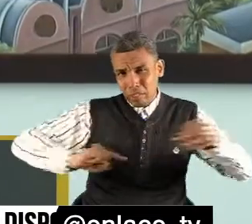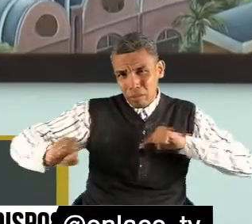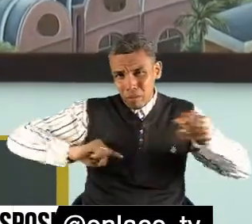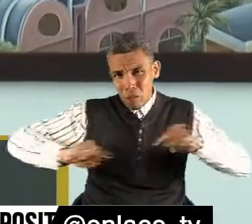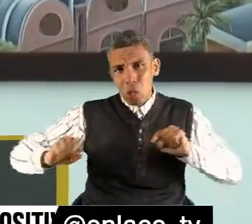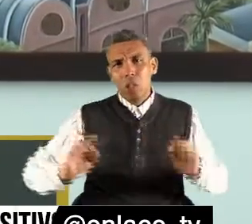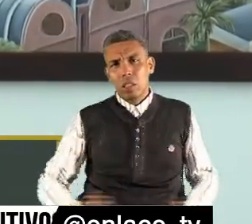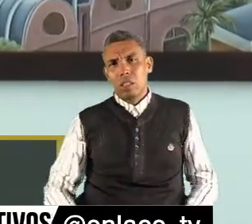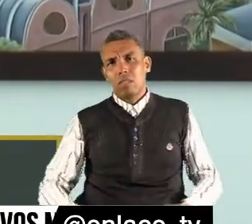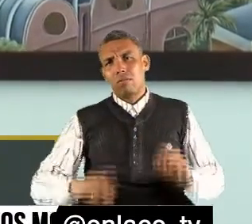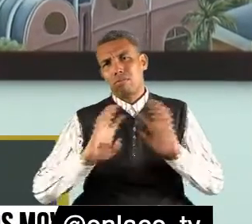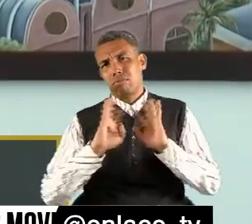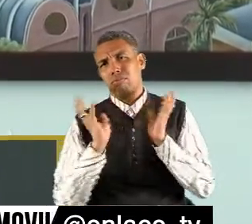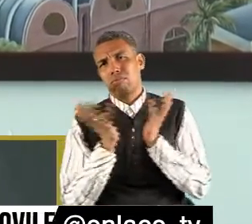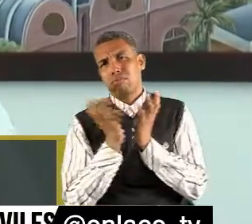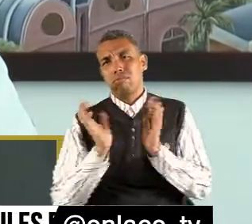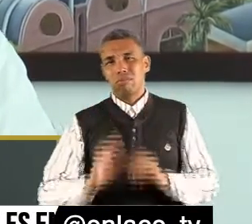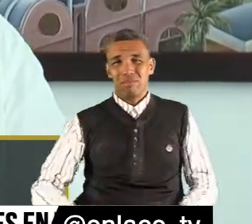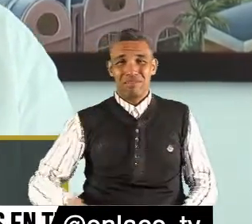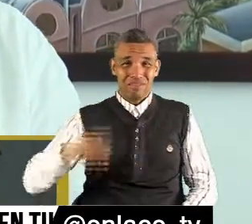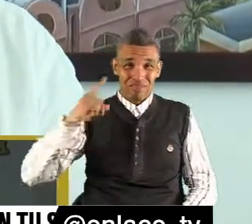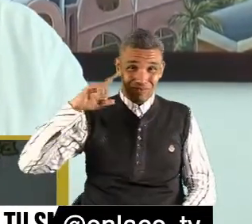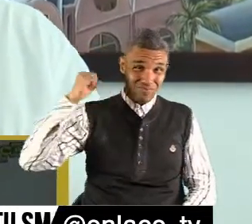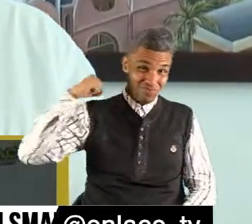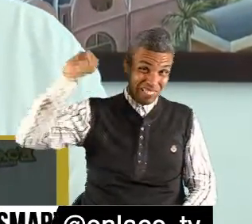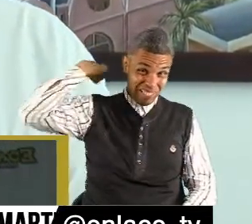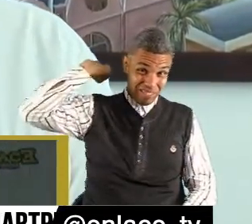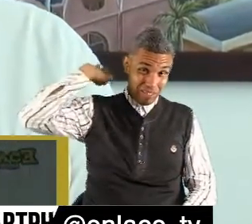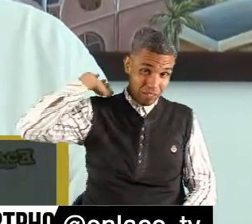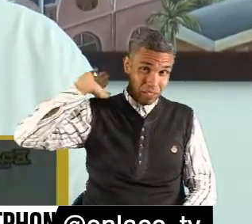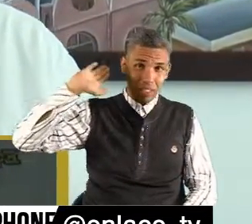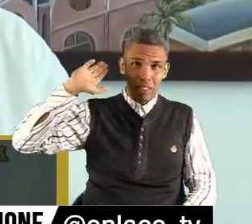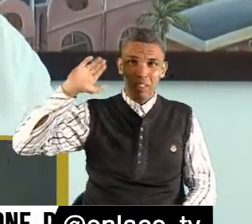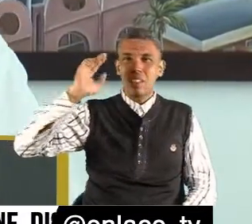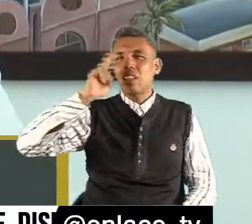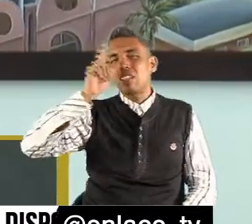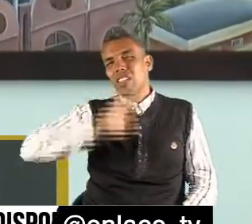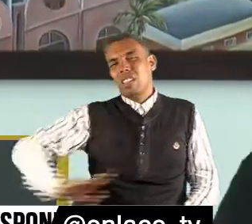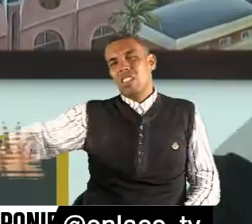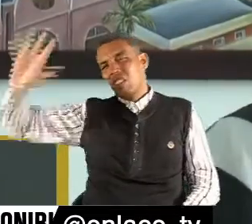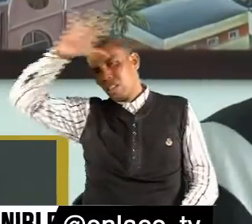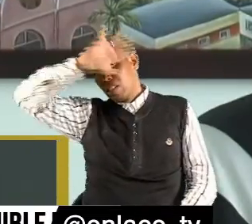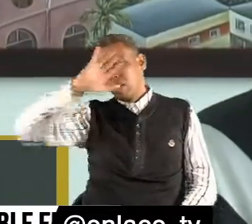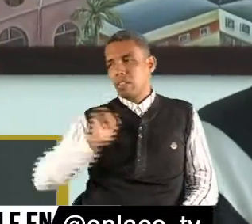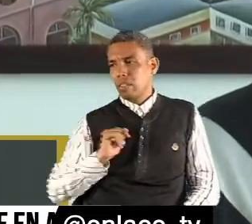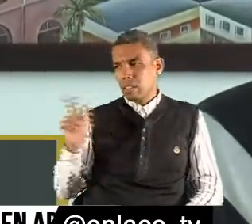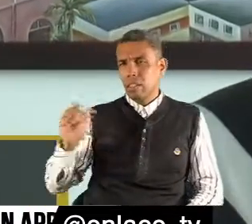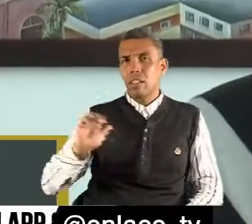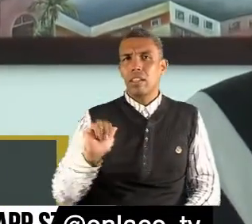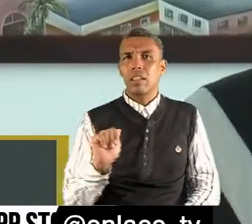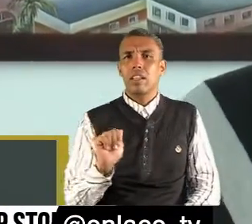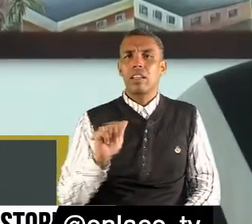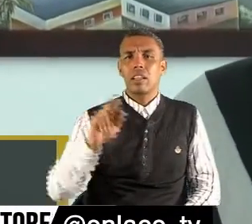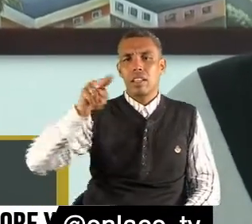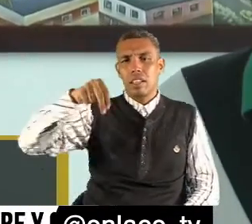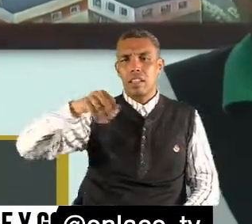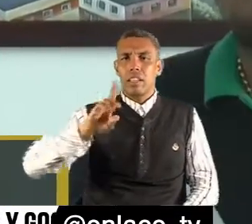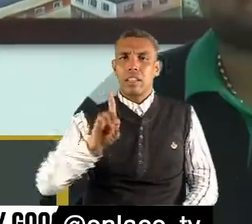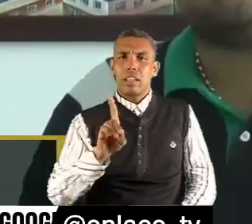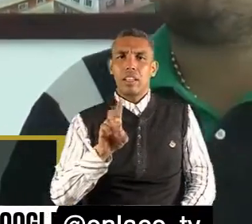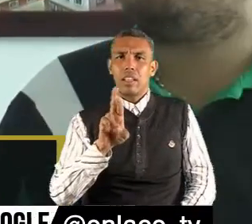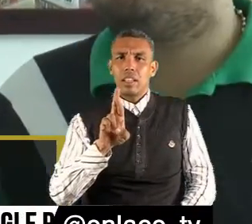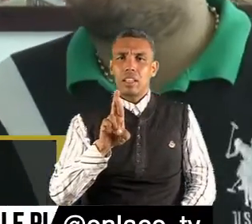a Andrés Echeverry, que ha sido la figura principal en estas elecciones en Barranca Bermeja, como quiera que apostó su